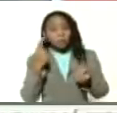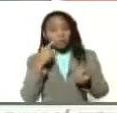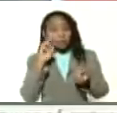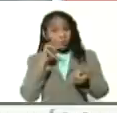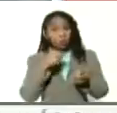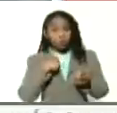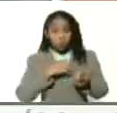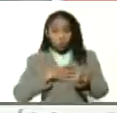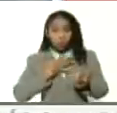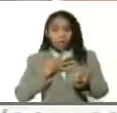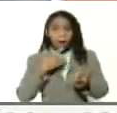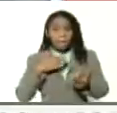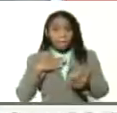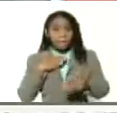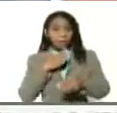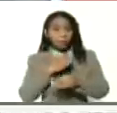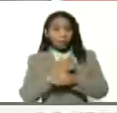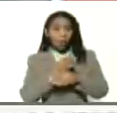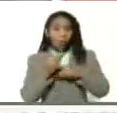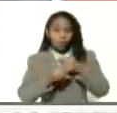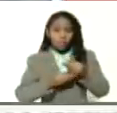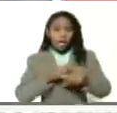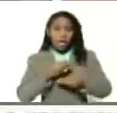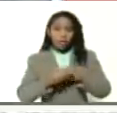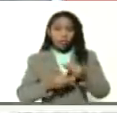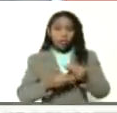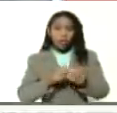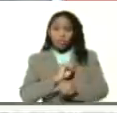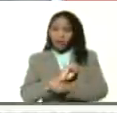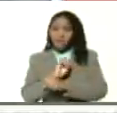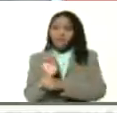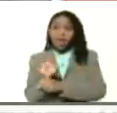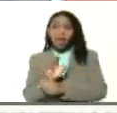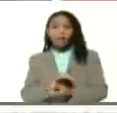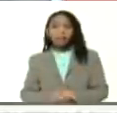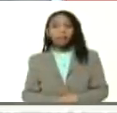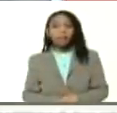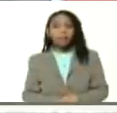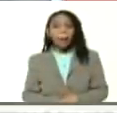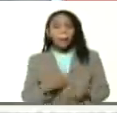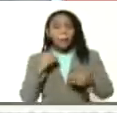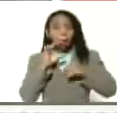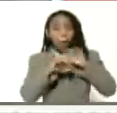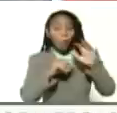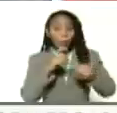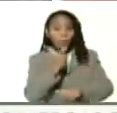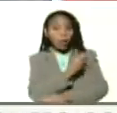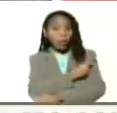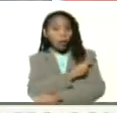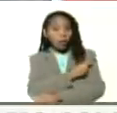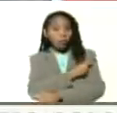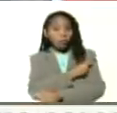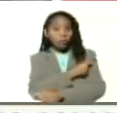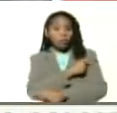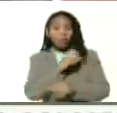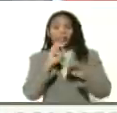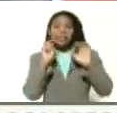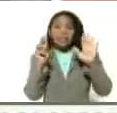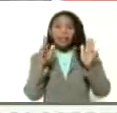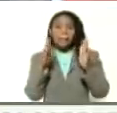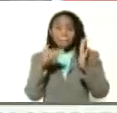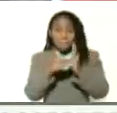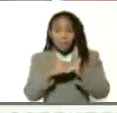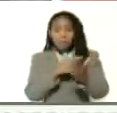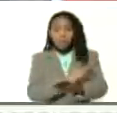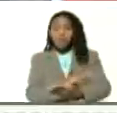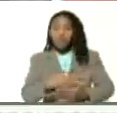a mi cuenta, como se ha hecho, transfiera para comprar vacunas, más de